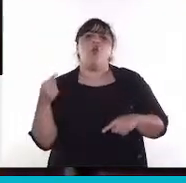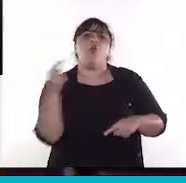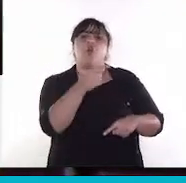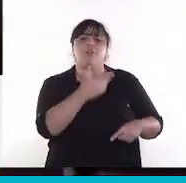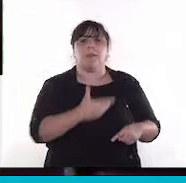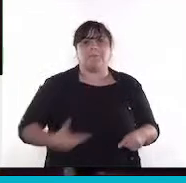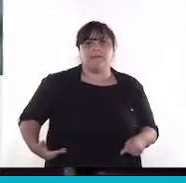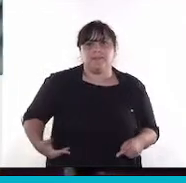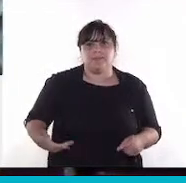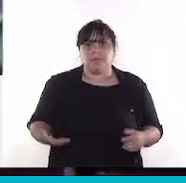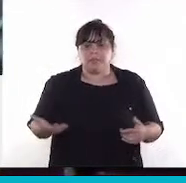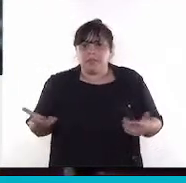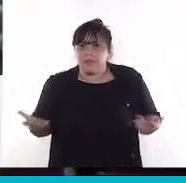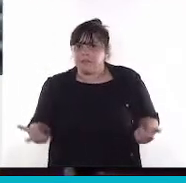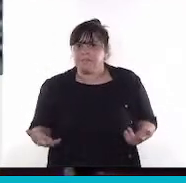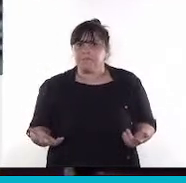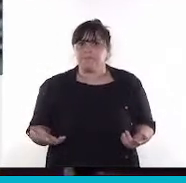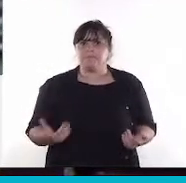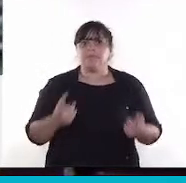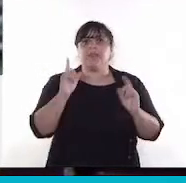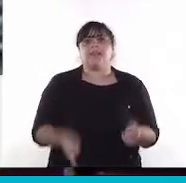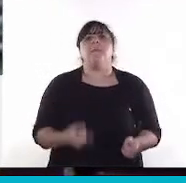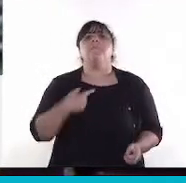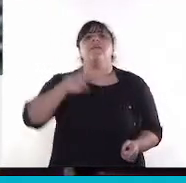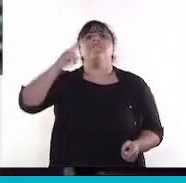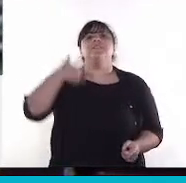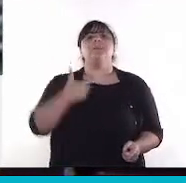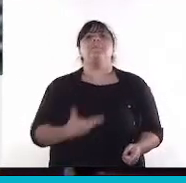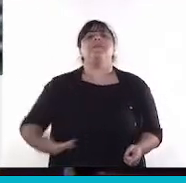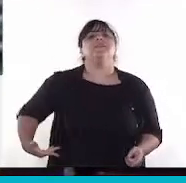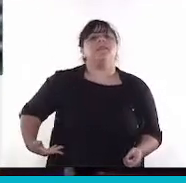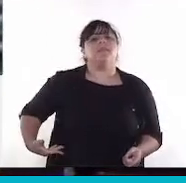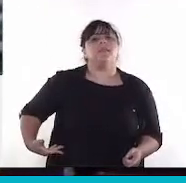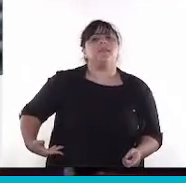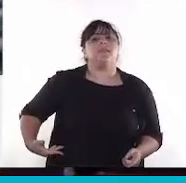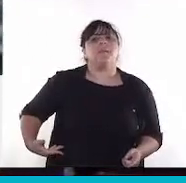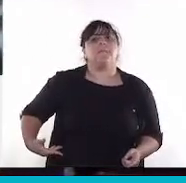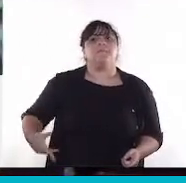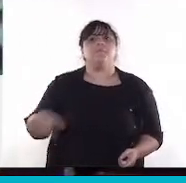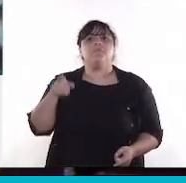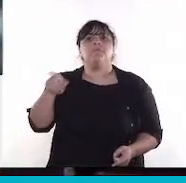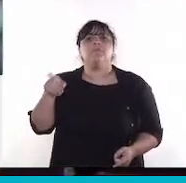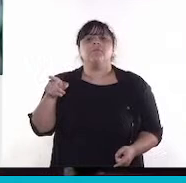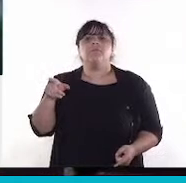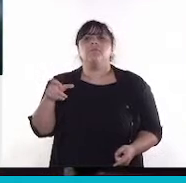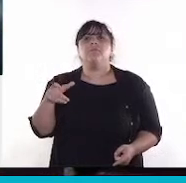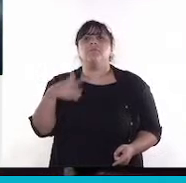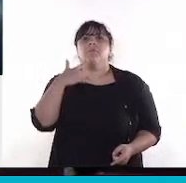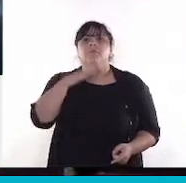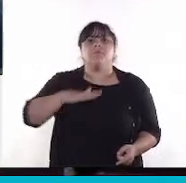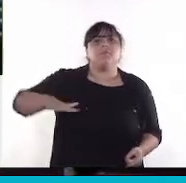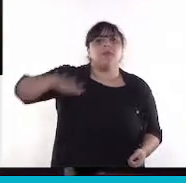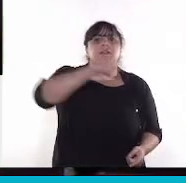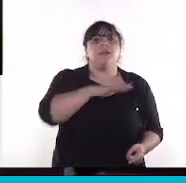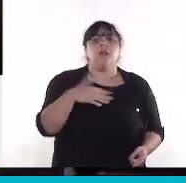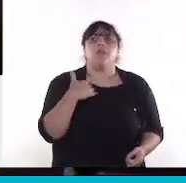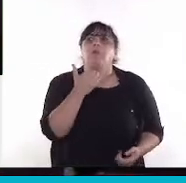presidente, y con una vicepresidenta que lleva un escenario absolutamente de